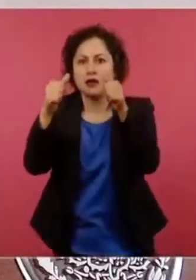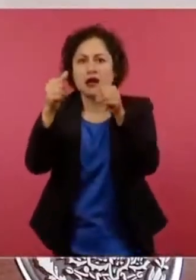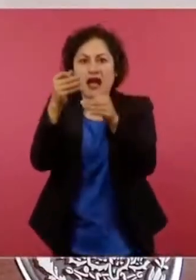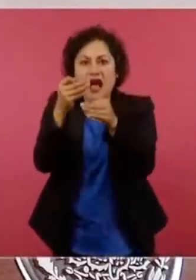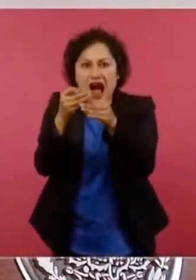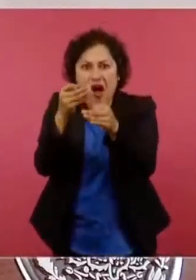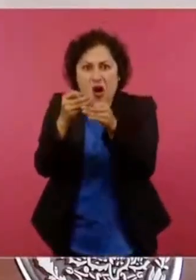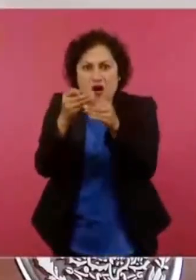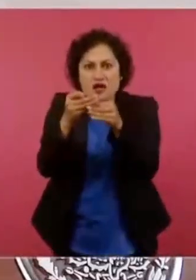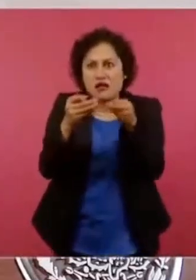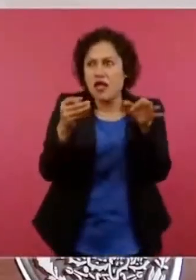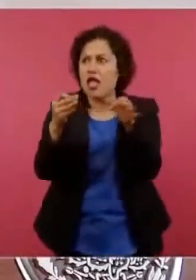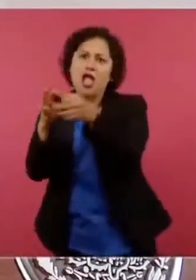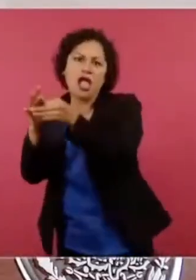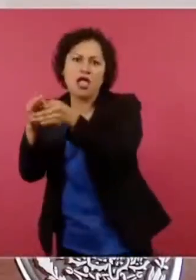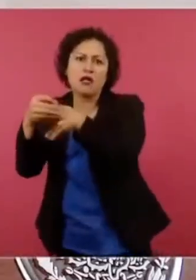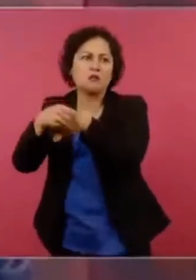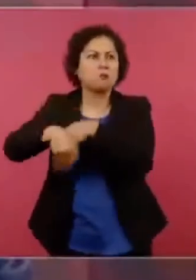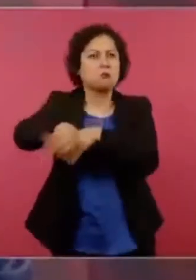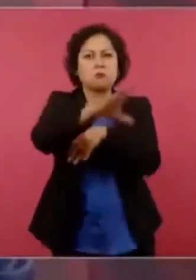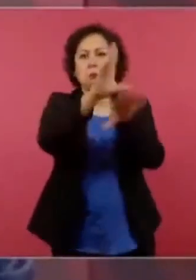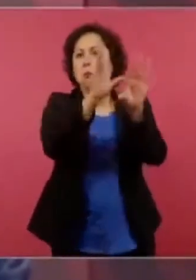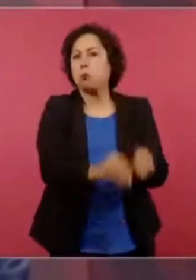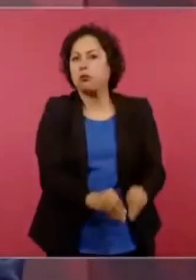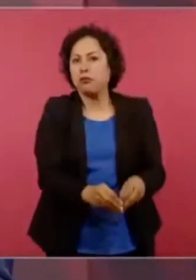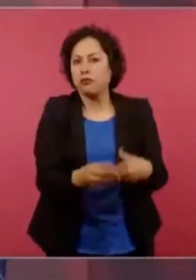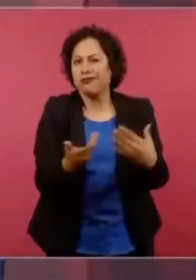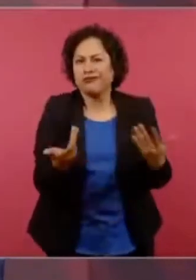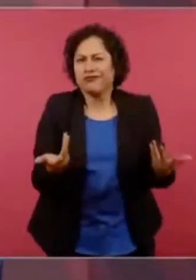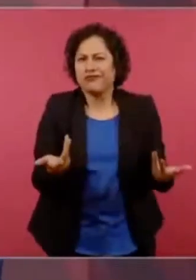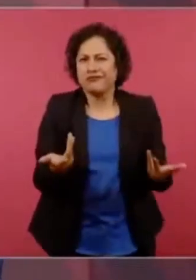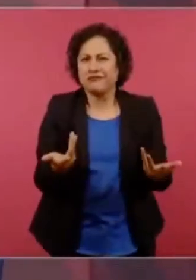Hay que comentarlo porque